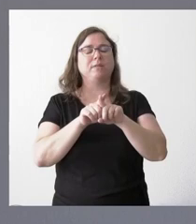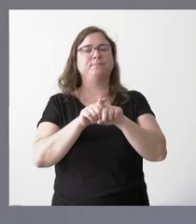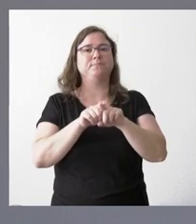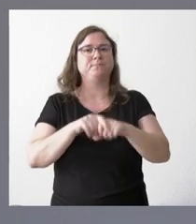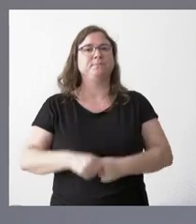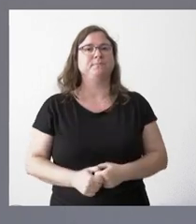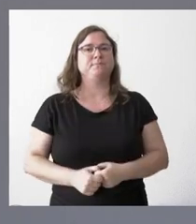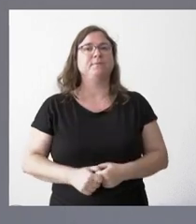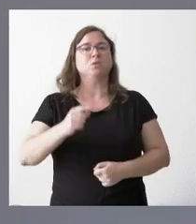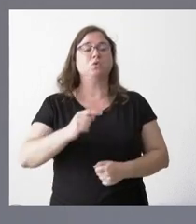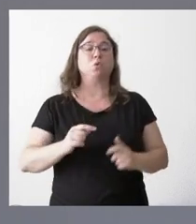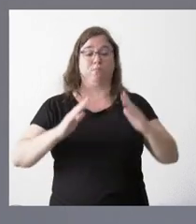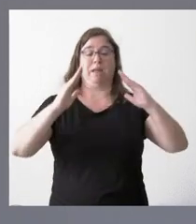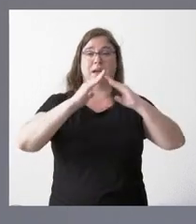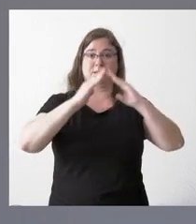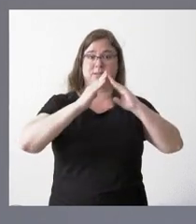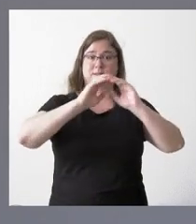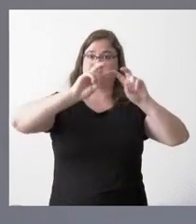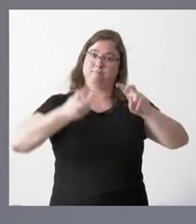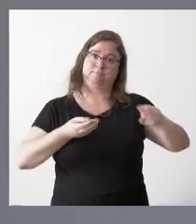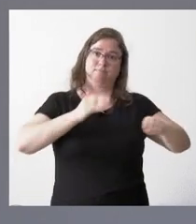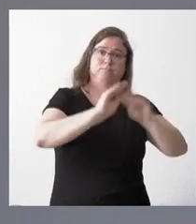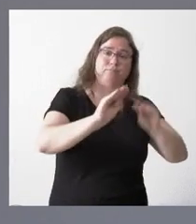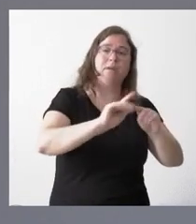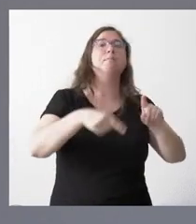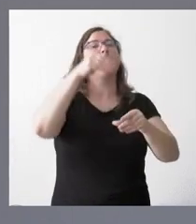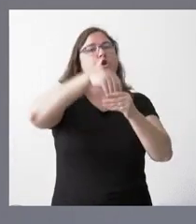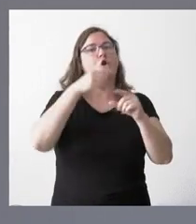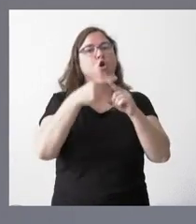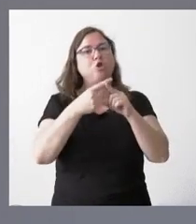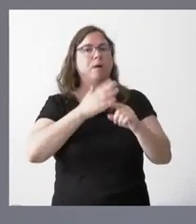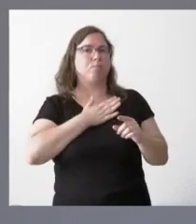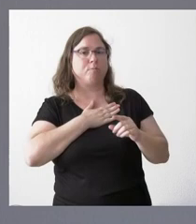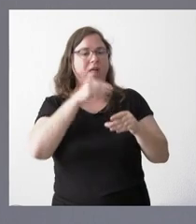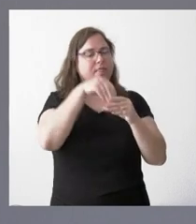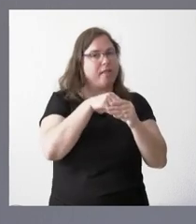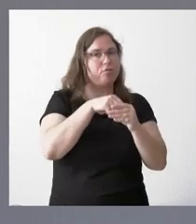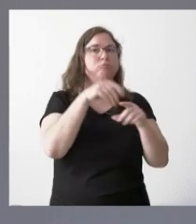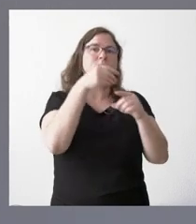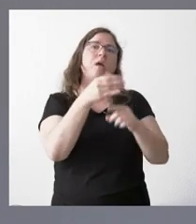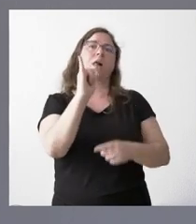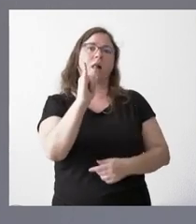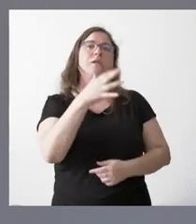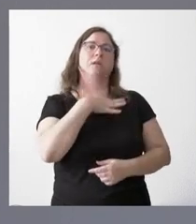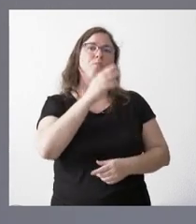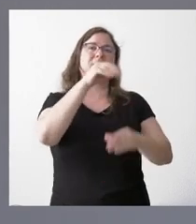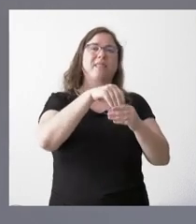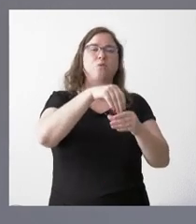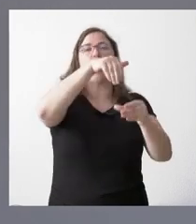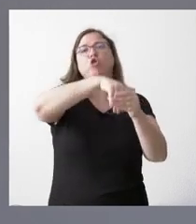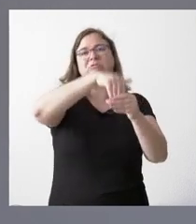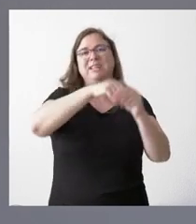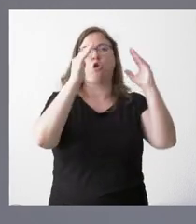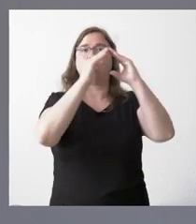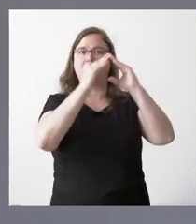de del edificio afectado, sino también los enseres, los bienes, los inmuebles que estuvieran como contenido